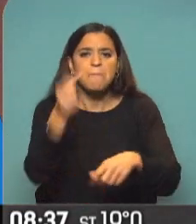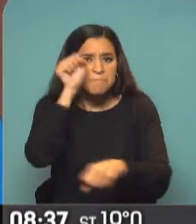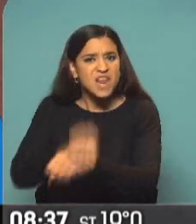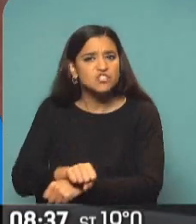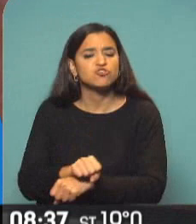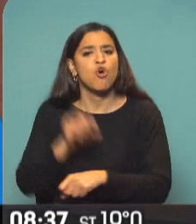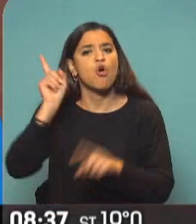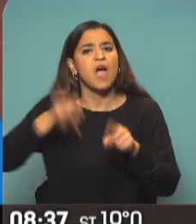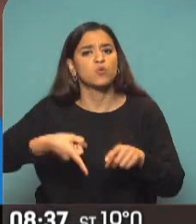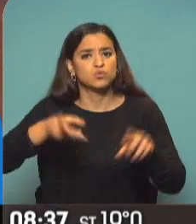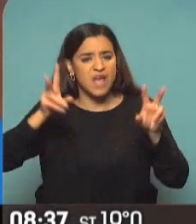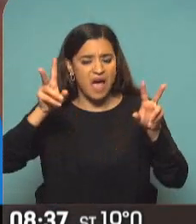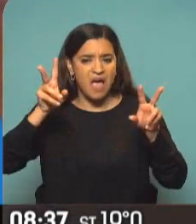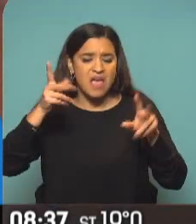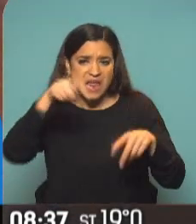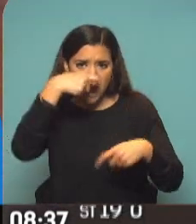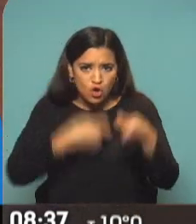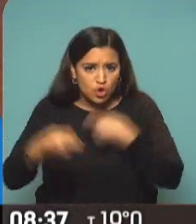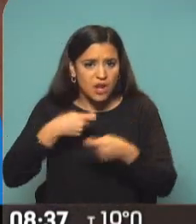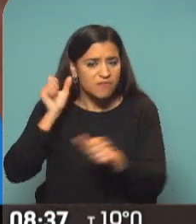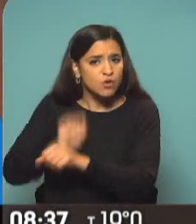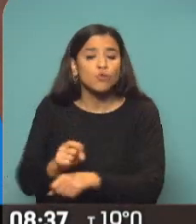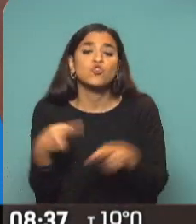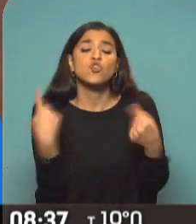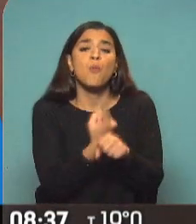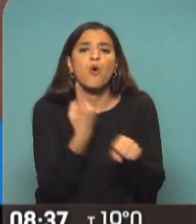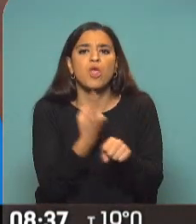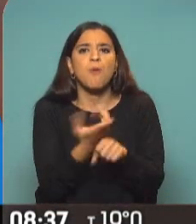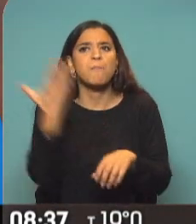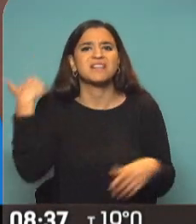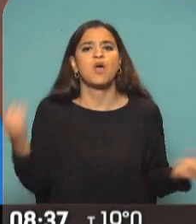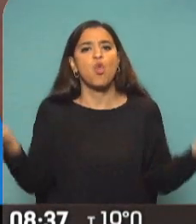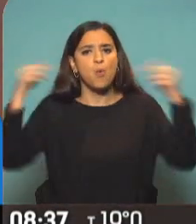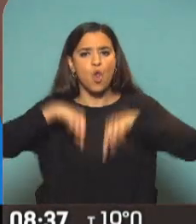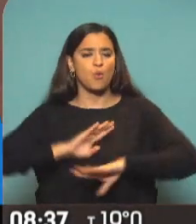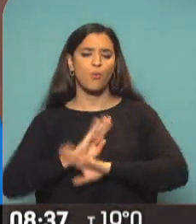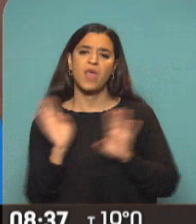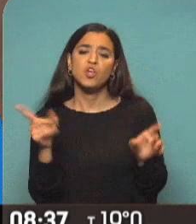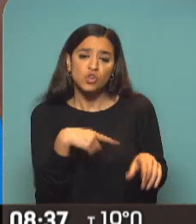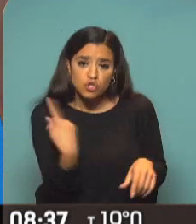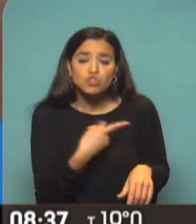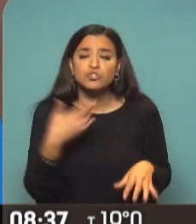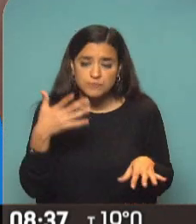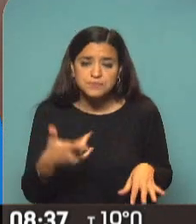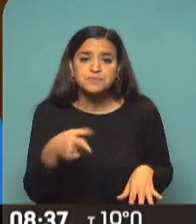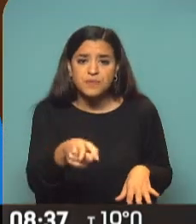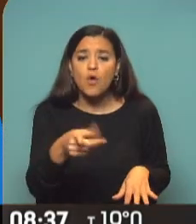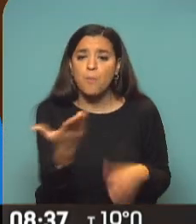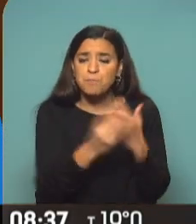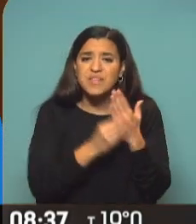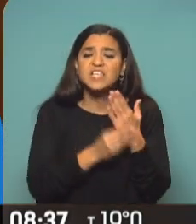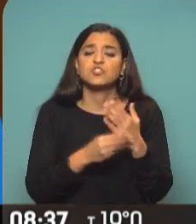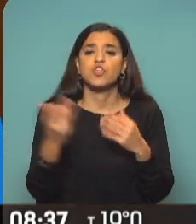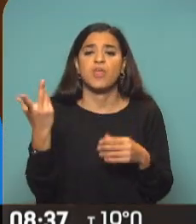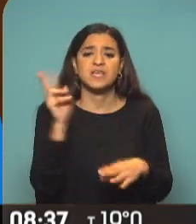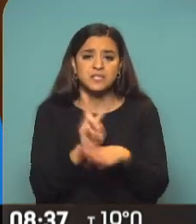que antes no había. Por eso es que no podemos volver al pasado. Nosotros estamos muy conformes con la ministra de Seguridad